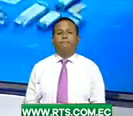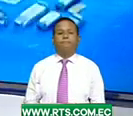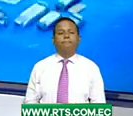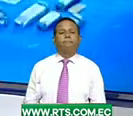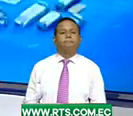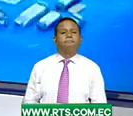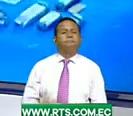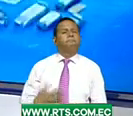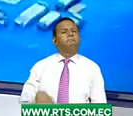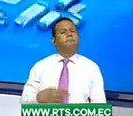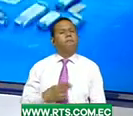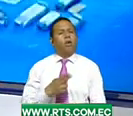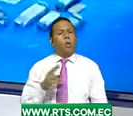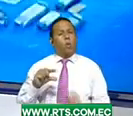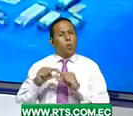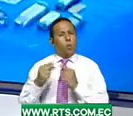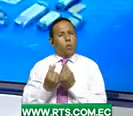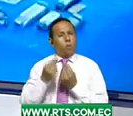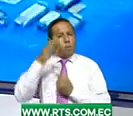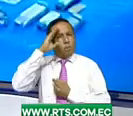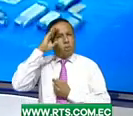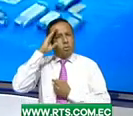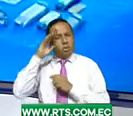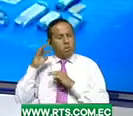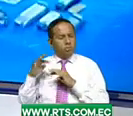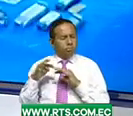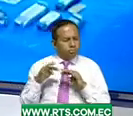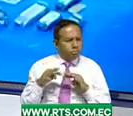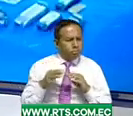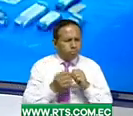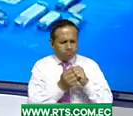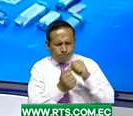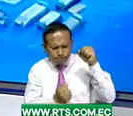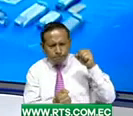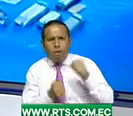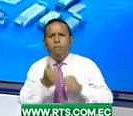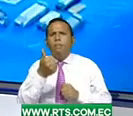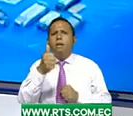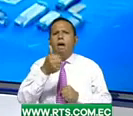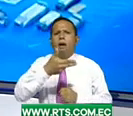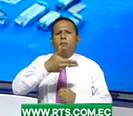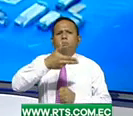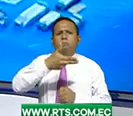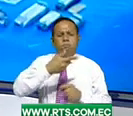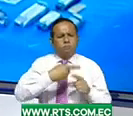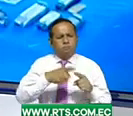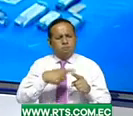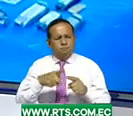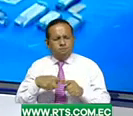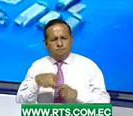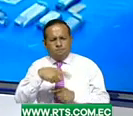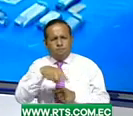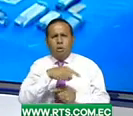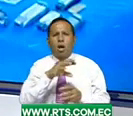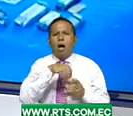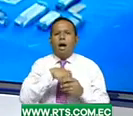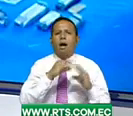Unidades especiales de la policía encontraron 10 armas de fuego y municiones de diferente calibre en una casa de